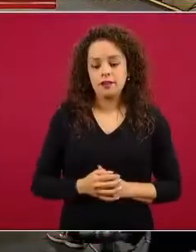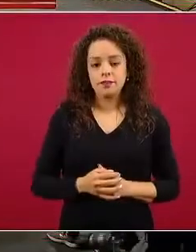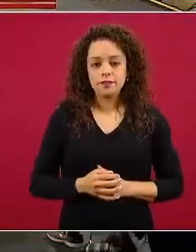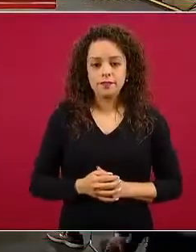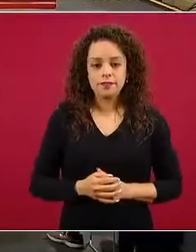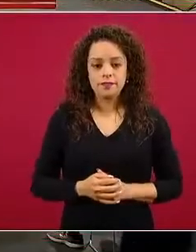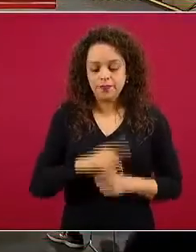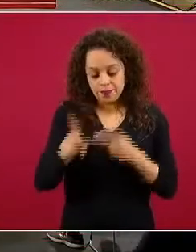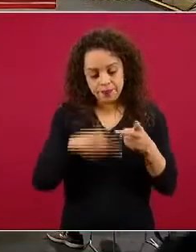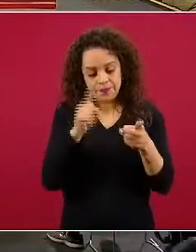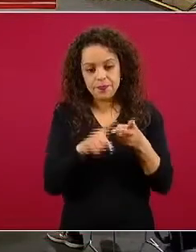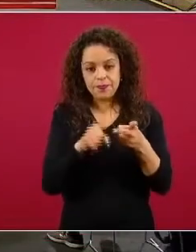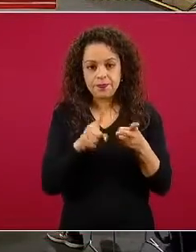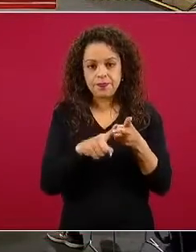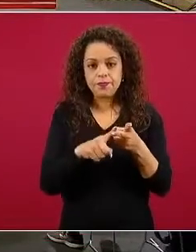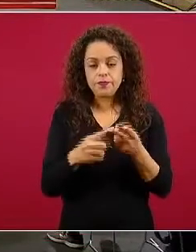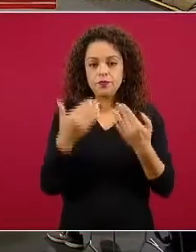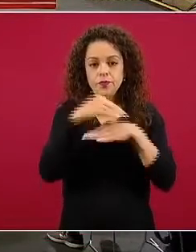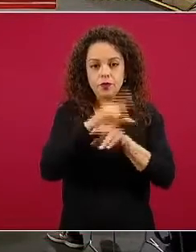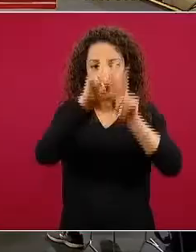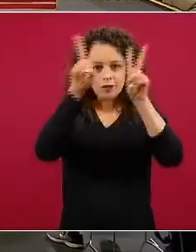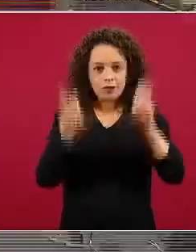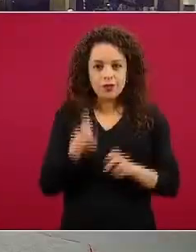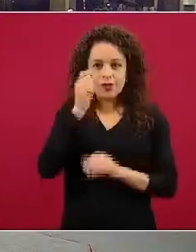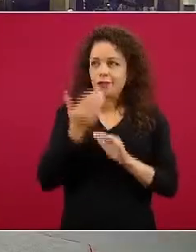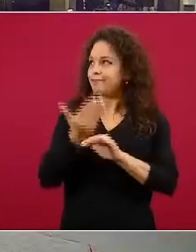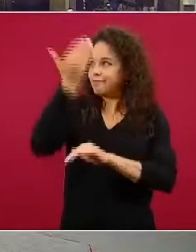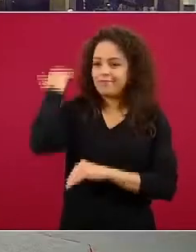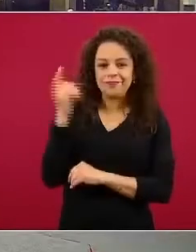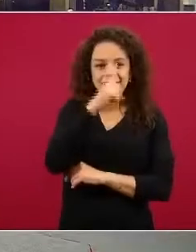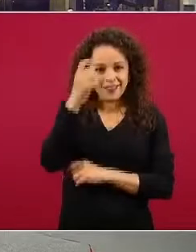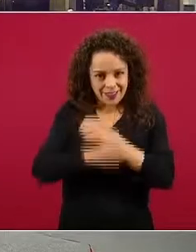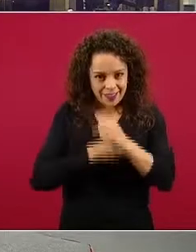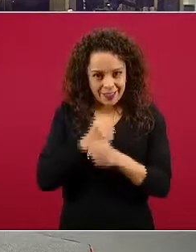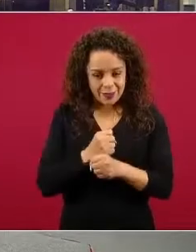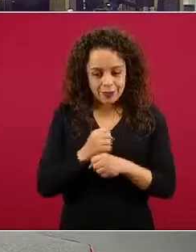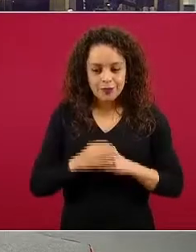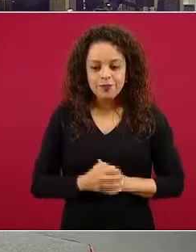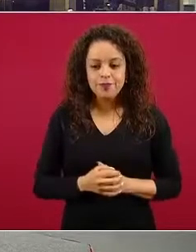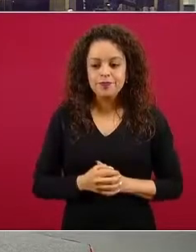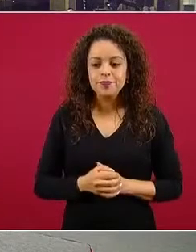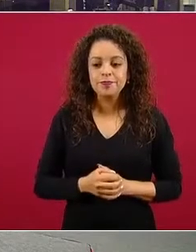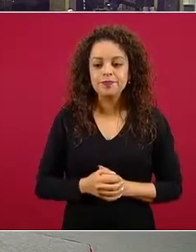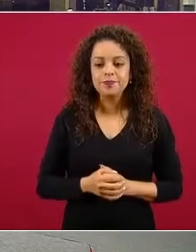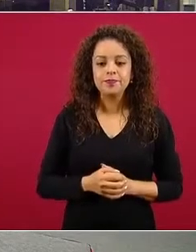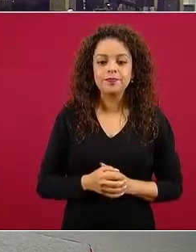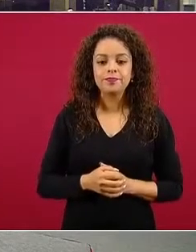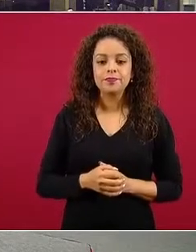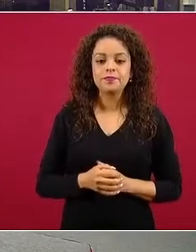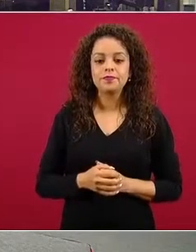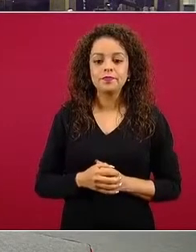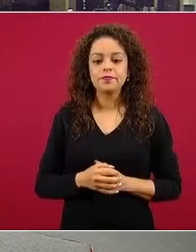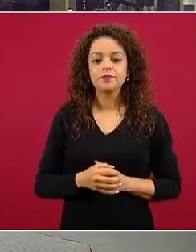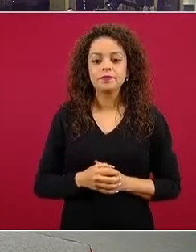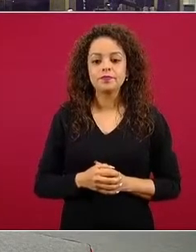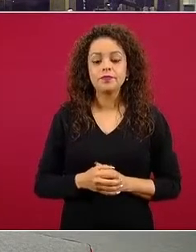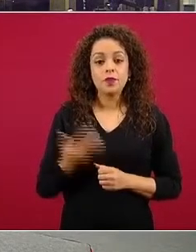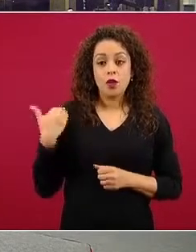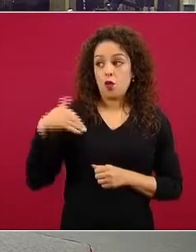que tocaba lo del tema de hace 100 años, en la pandemia de